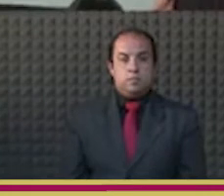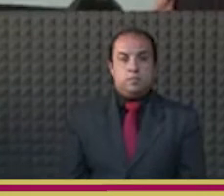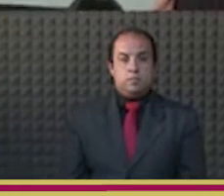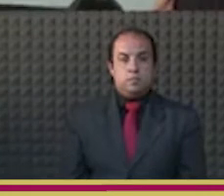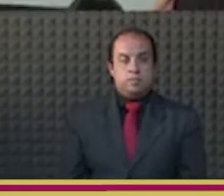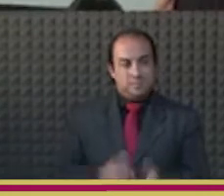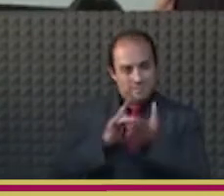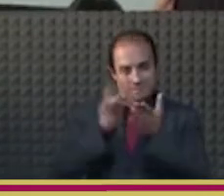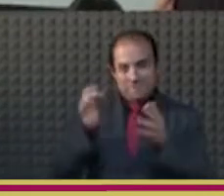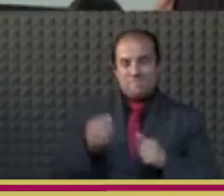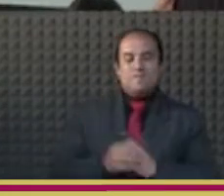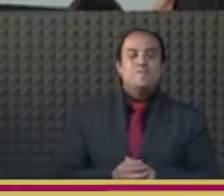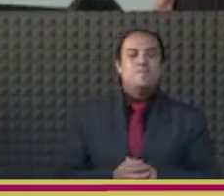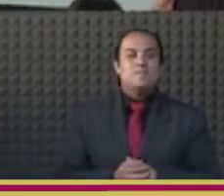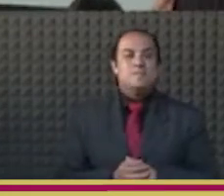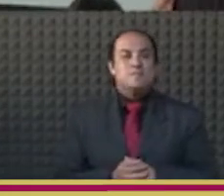Gracias.